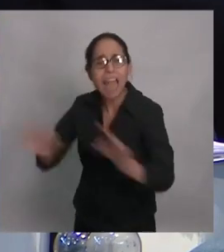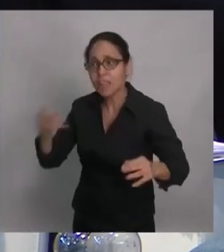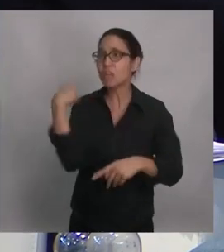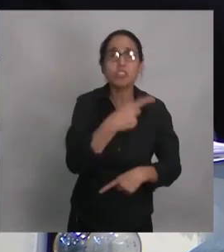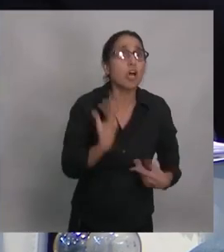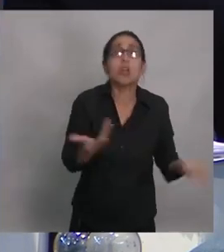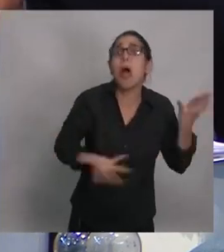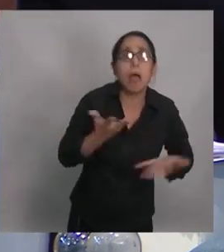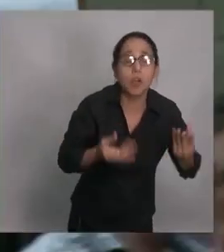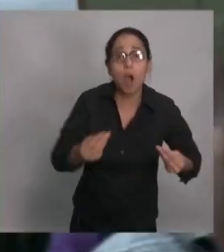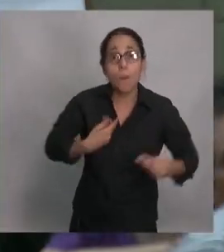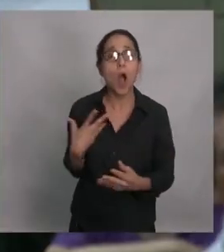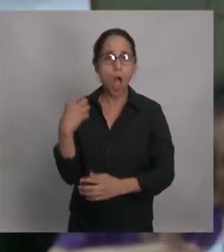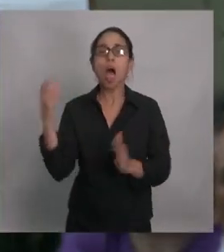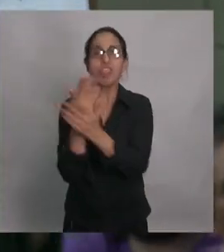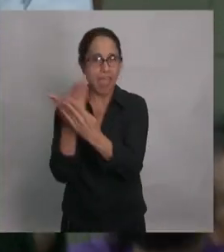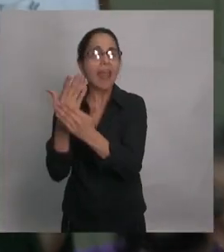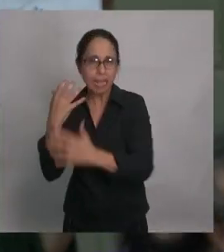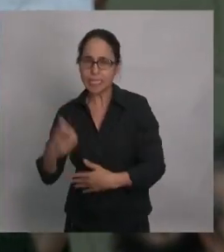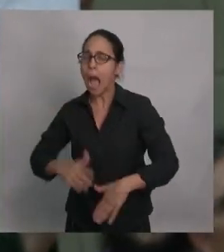nos quedamos sin la fuerza de la transformación.